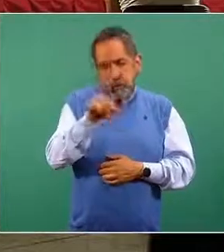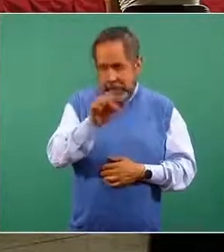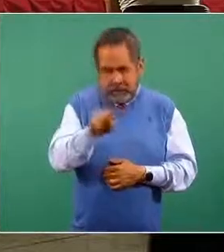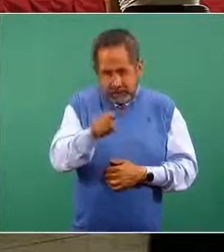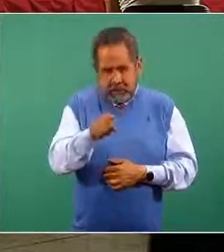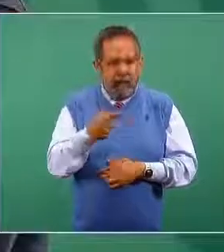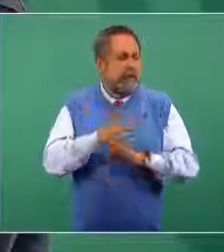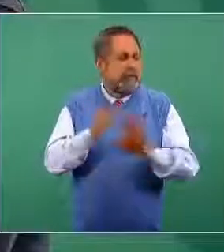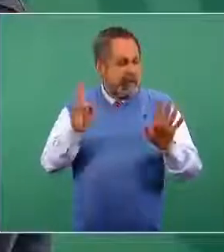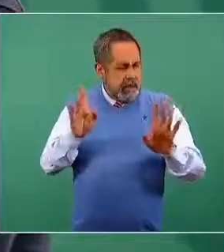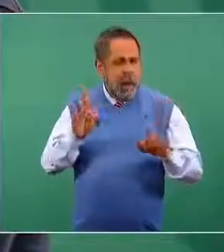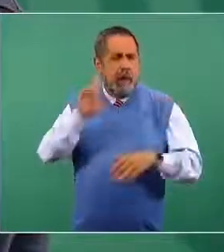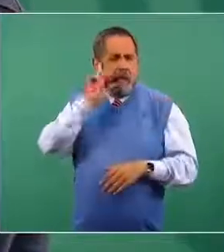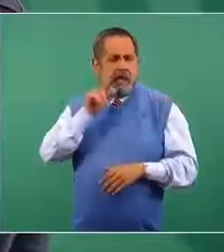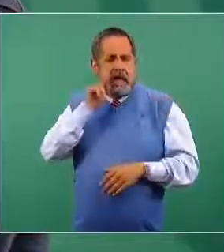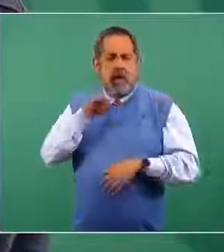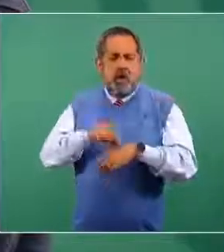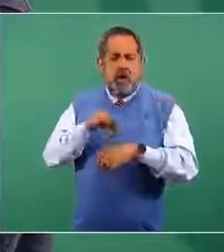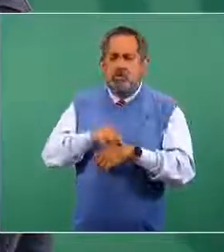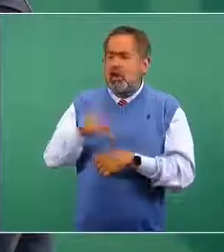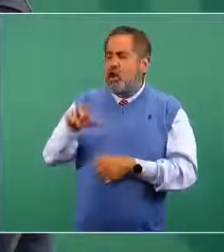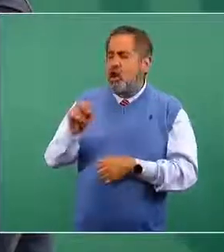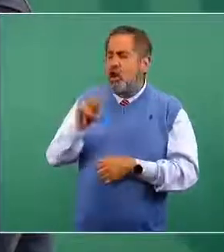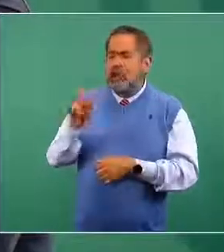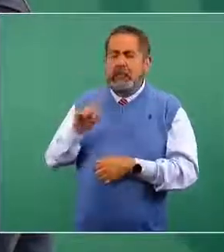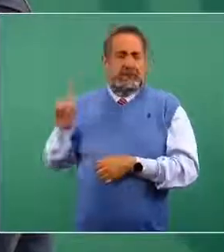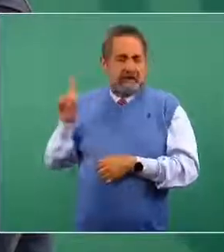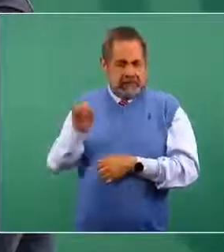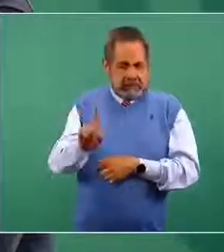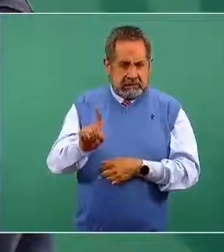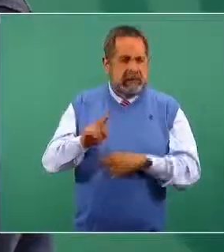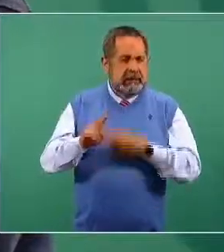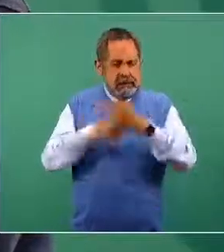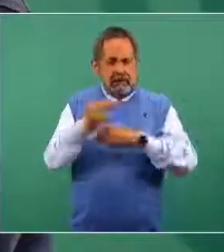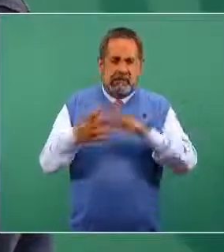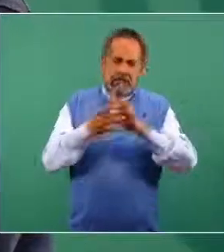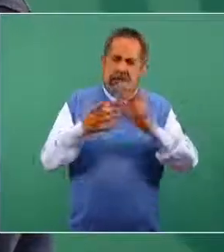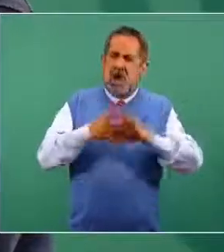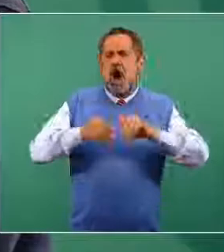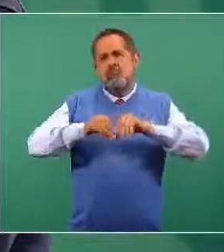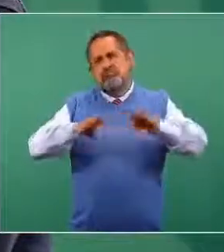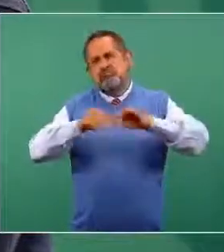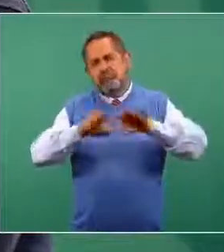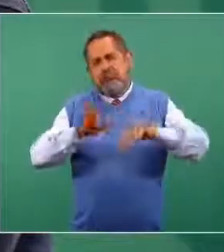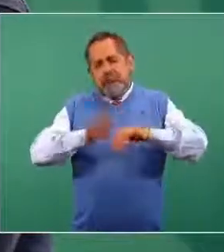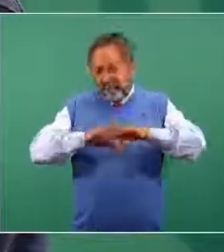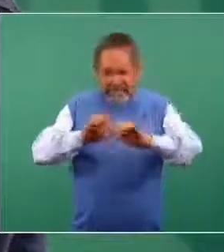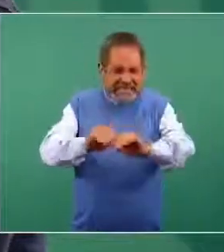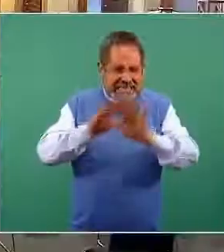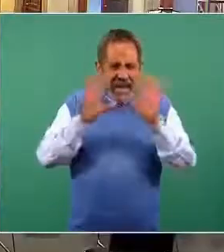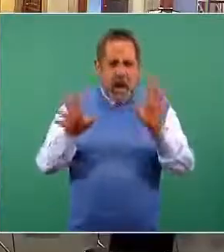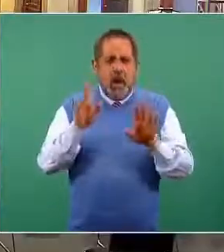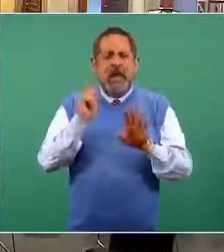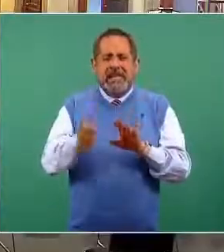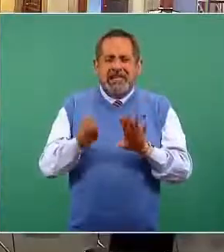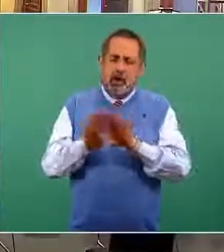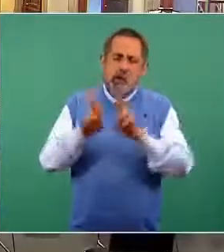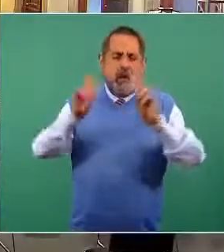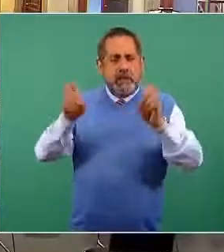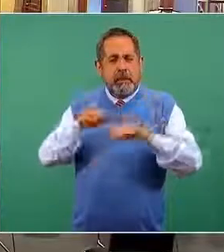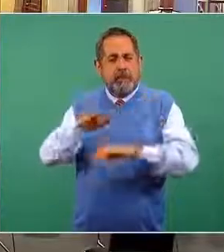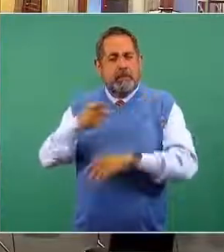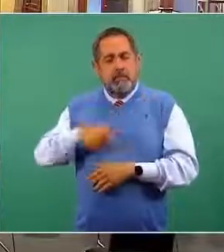el doctor López Ridaura, mañana que nos presente datos y porcentajes específicos del último corte, va a poder explicar más a fondo este